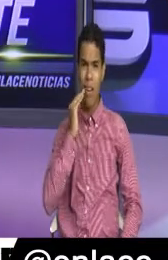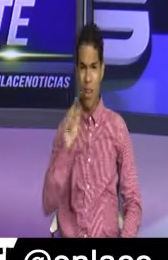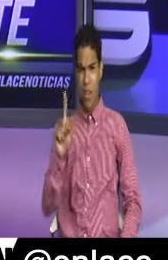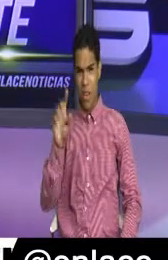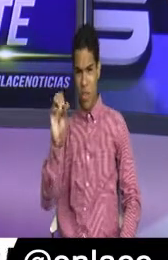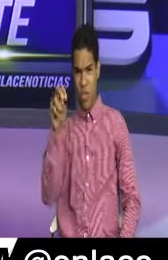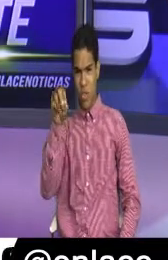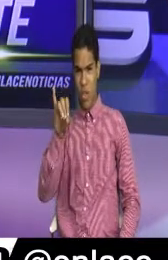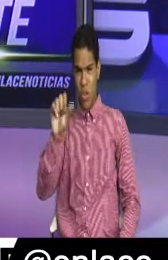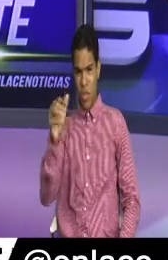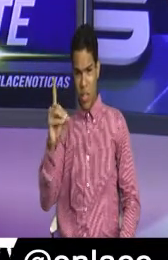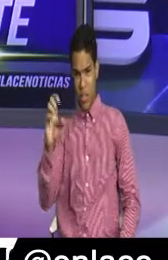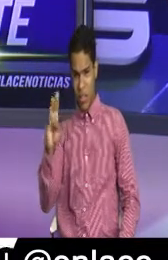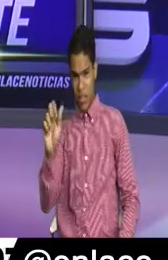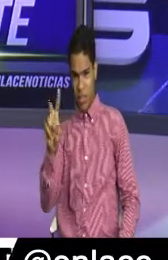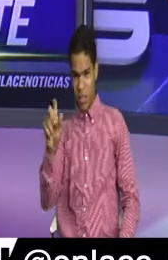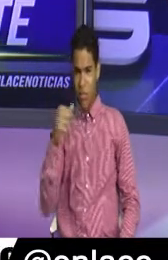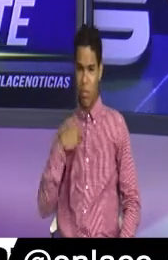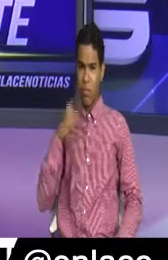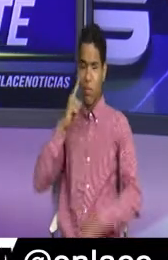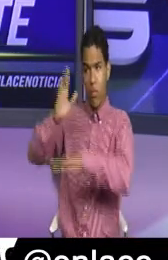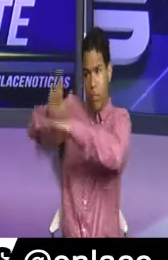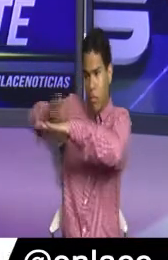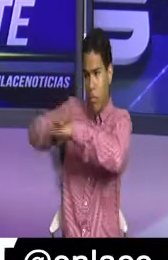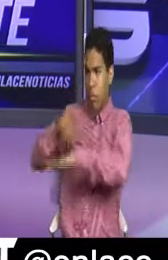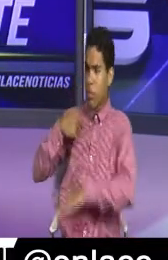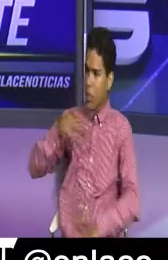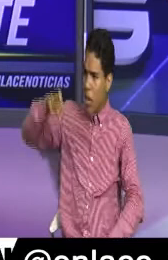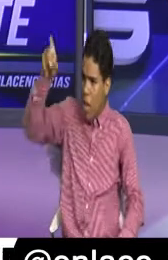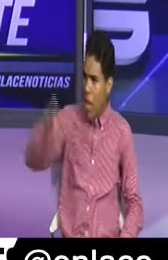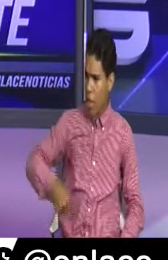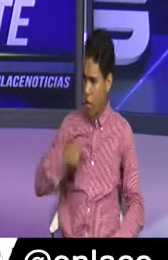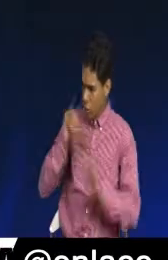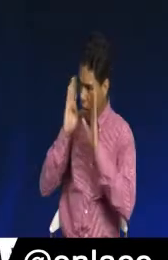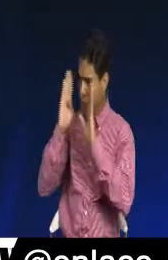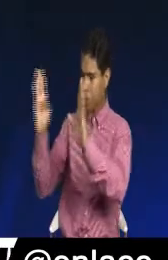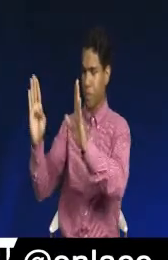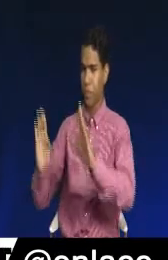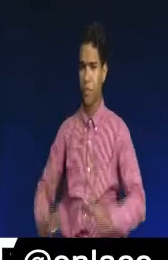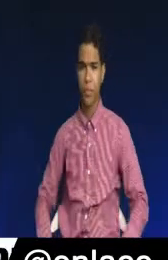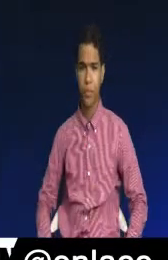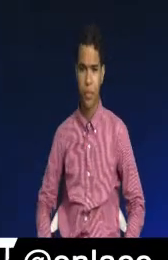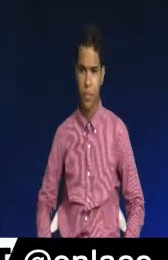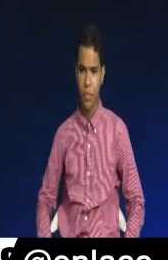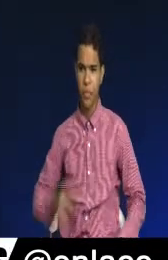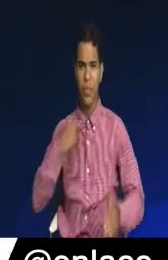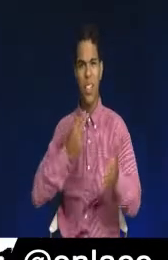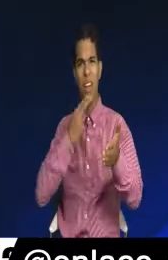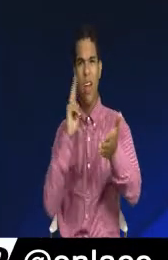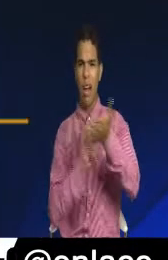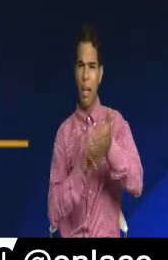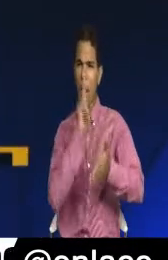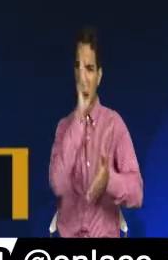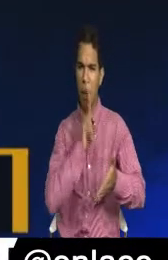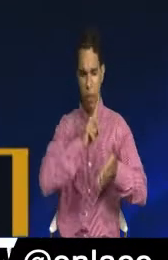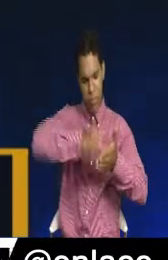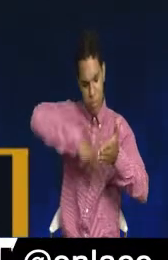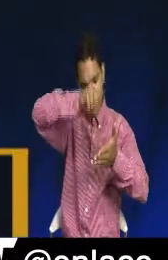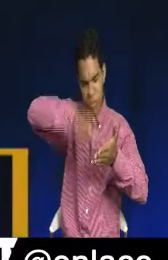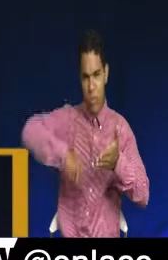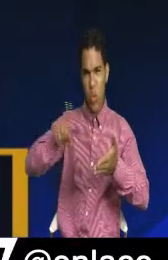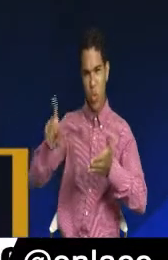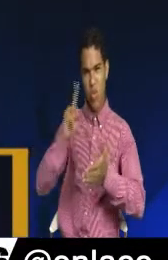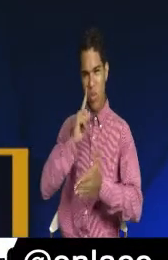documento, pidió a las autoridades tomar cartas en el asunto. En este panfleto presuntamente firmado por las autodefensas son nombrados